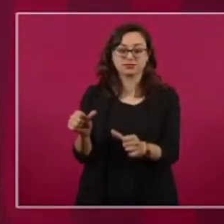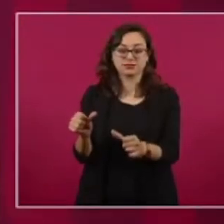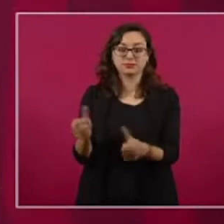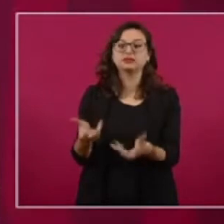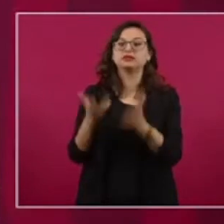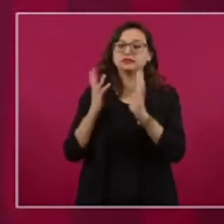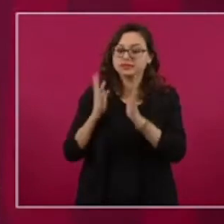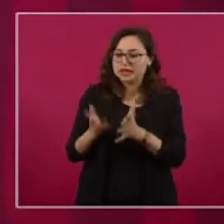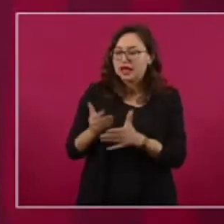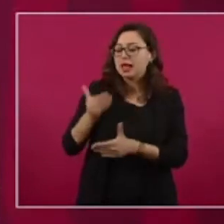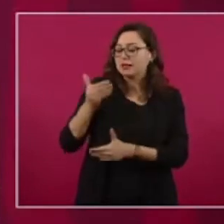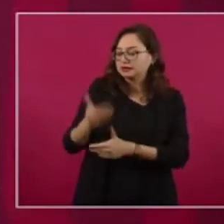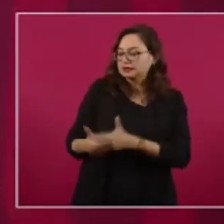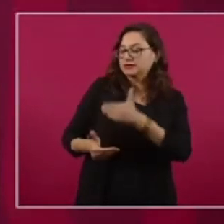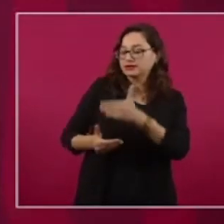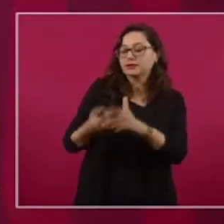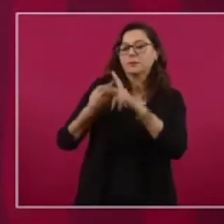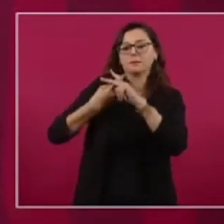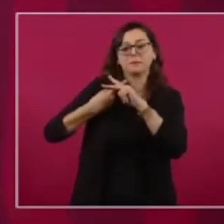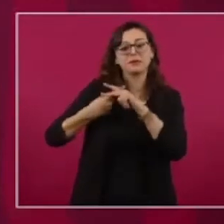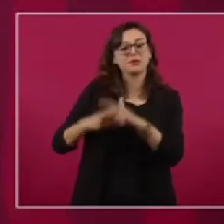Nos costó muchísimo